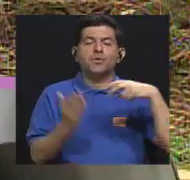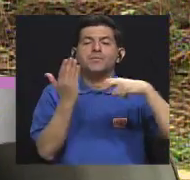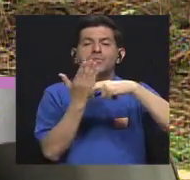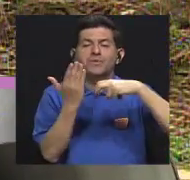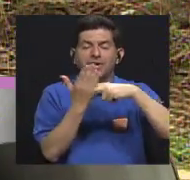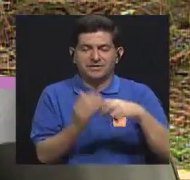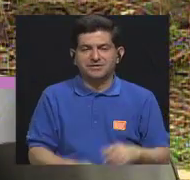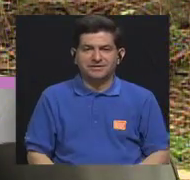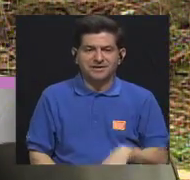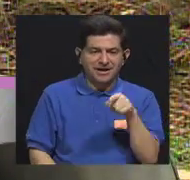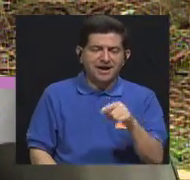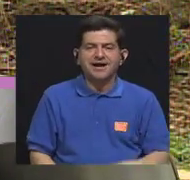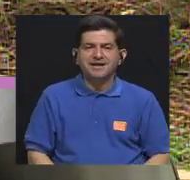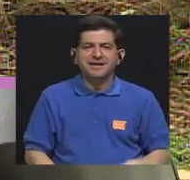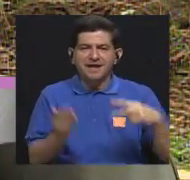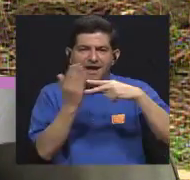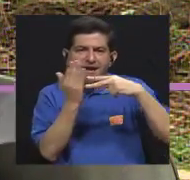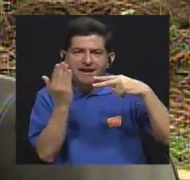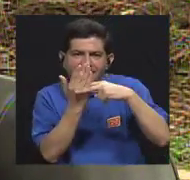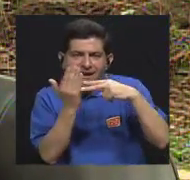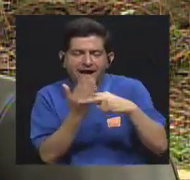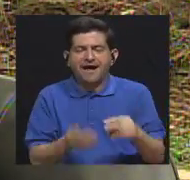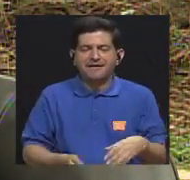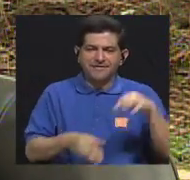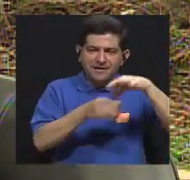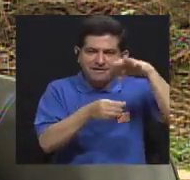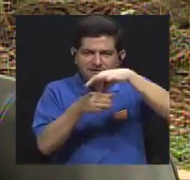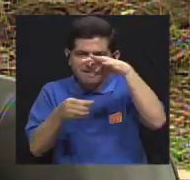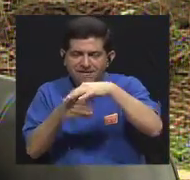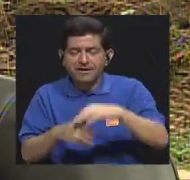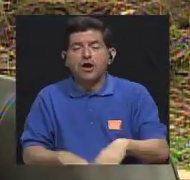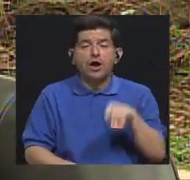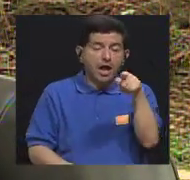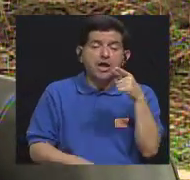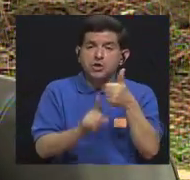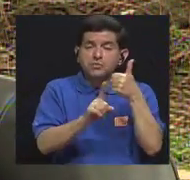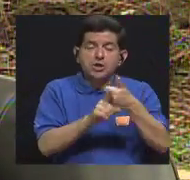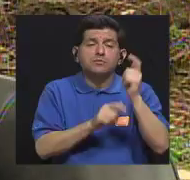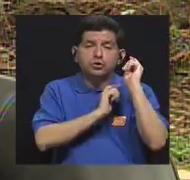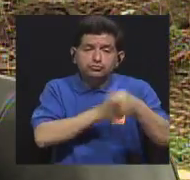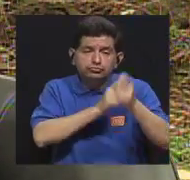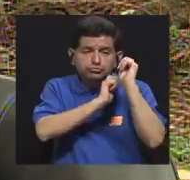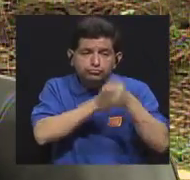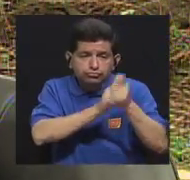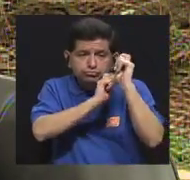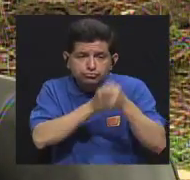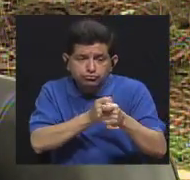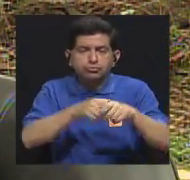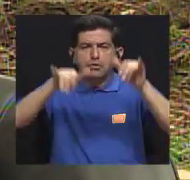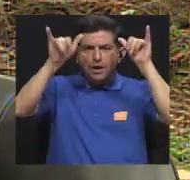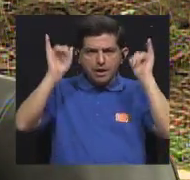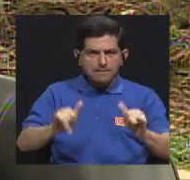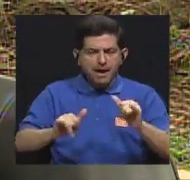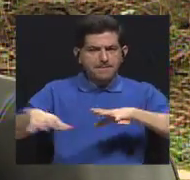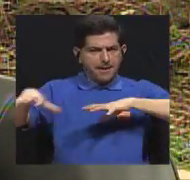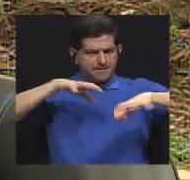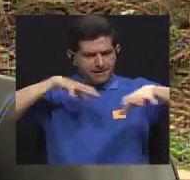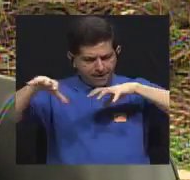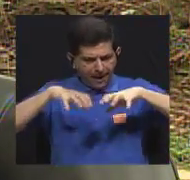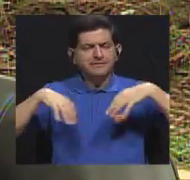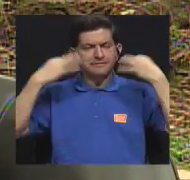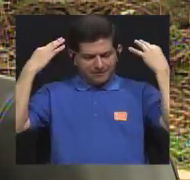porque muchos siembran en el jardín, algunos pescan, entonces todo es comida muy sana, muy fresca, y se mantienen muy